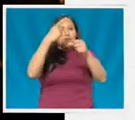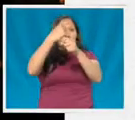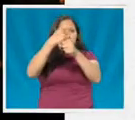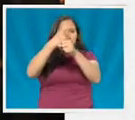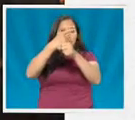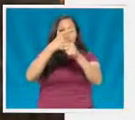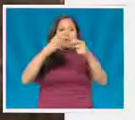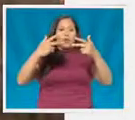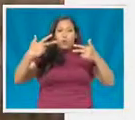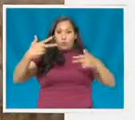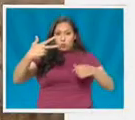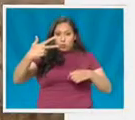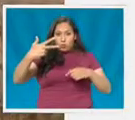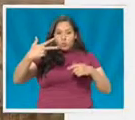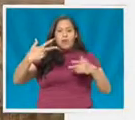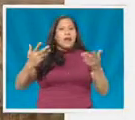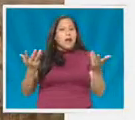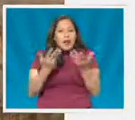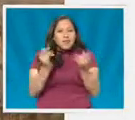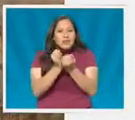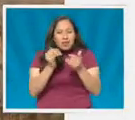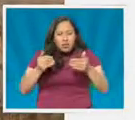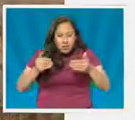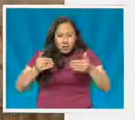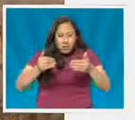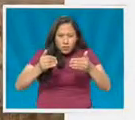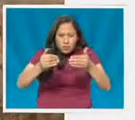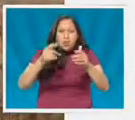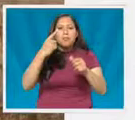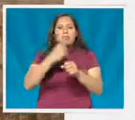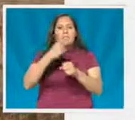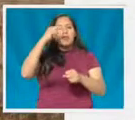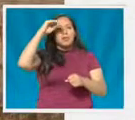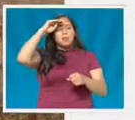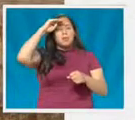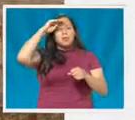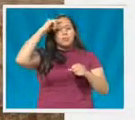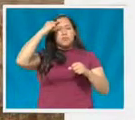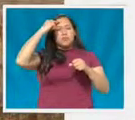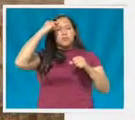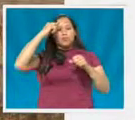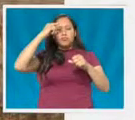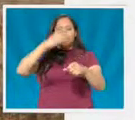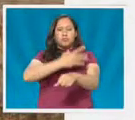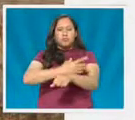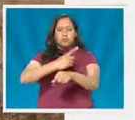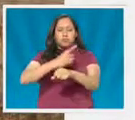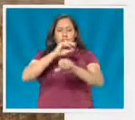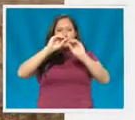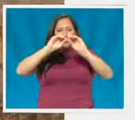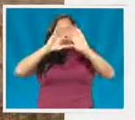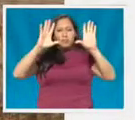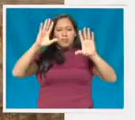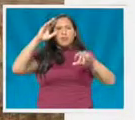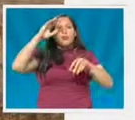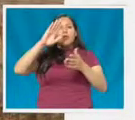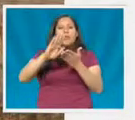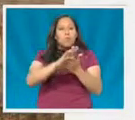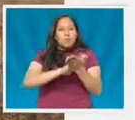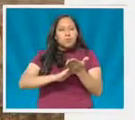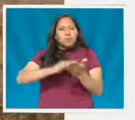mismo tiempo. Los primeros tienen que ver con la claridad de pensamiento, que es la visión clara,